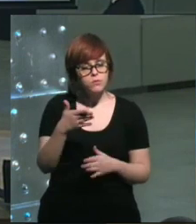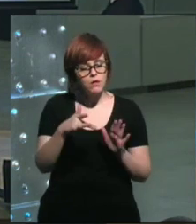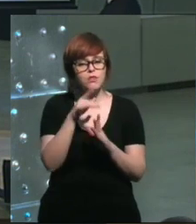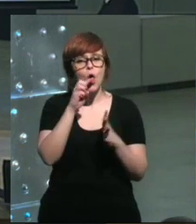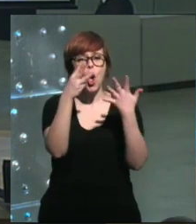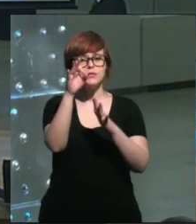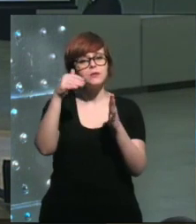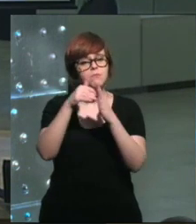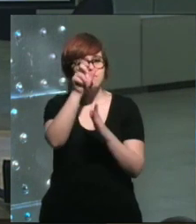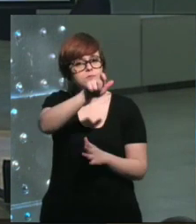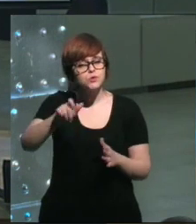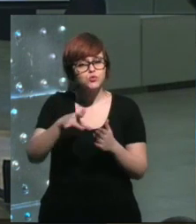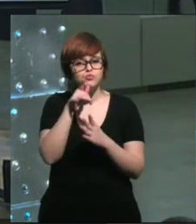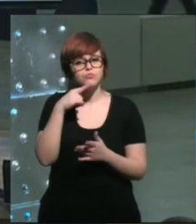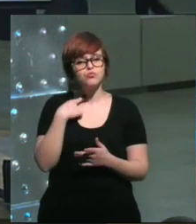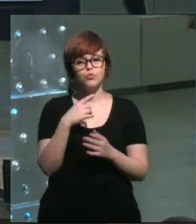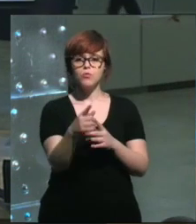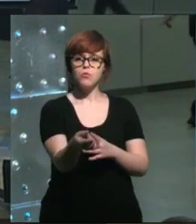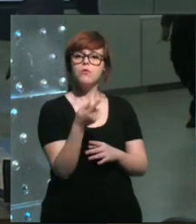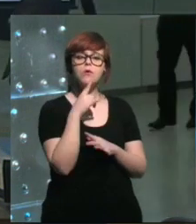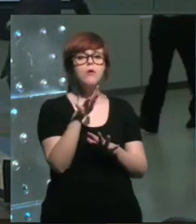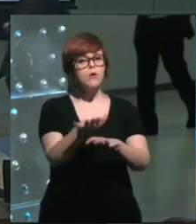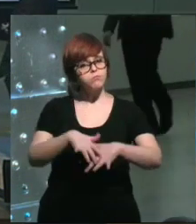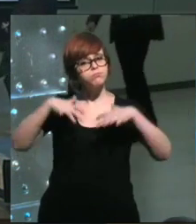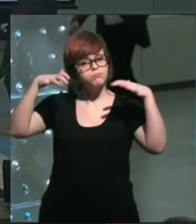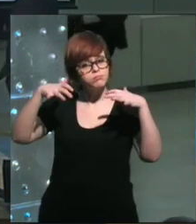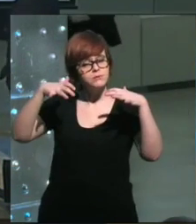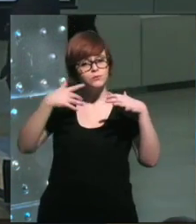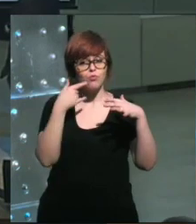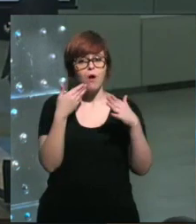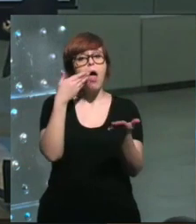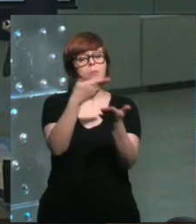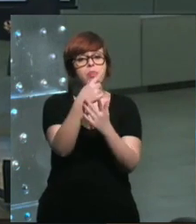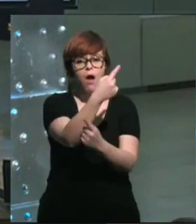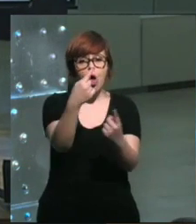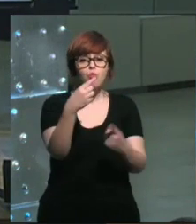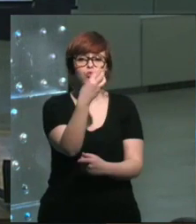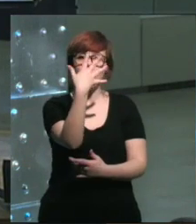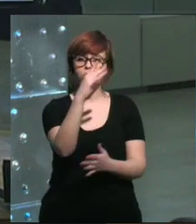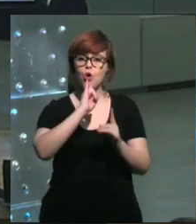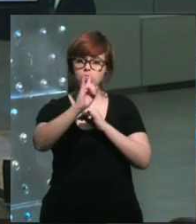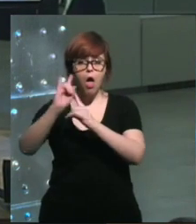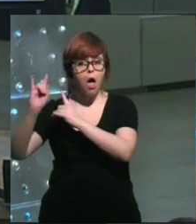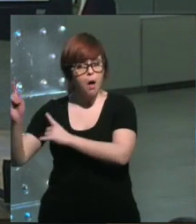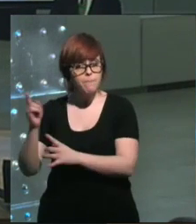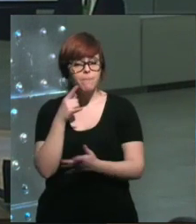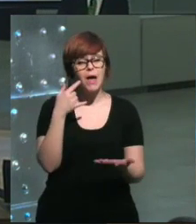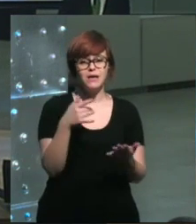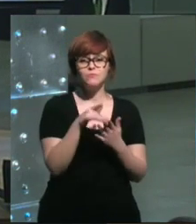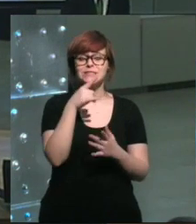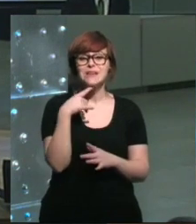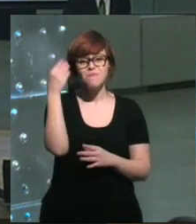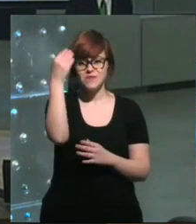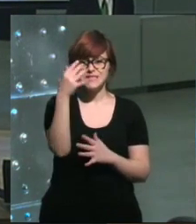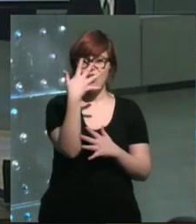personas que reciben el mensaje, le pedimos que hicieran 5 llamadas cada uno. 5 por